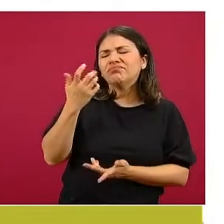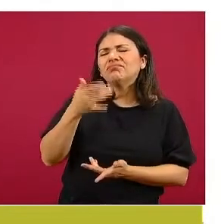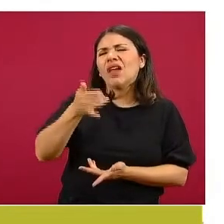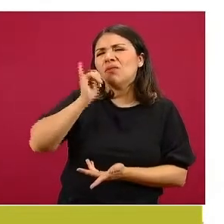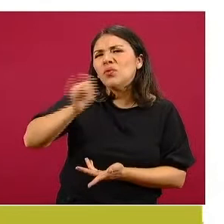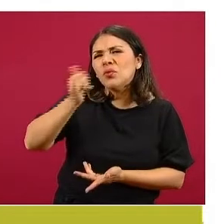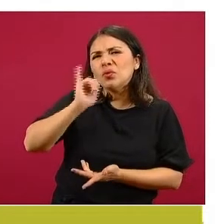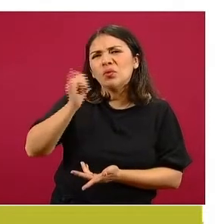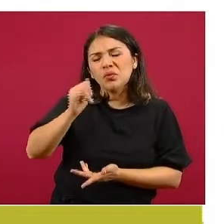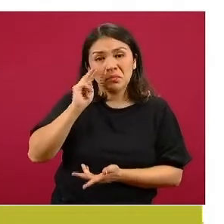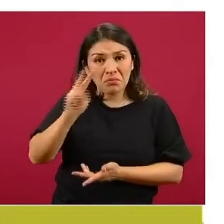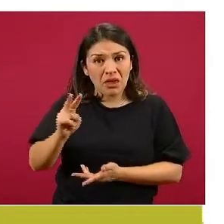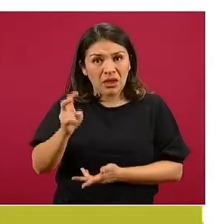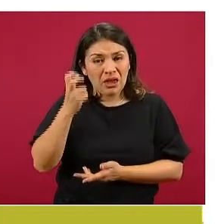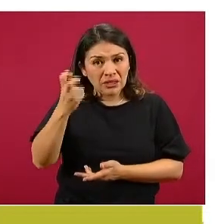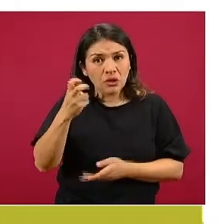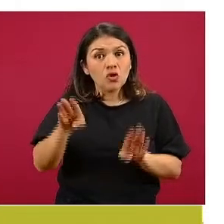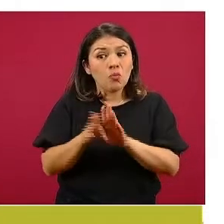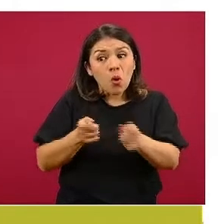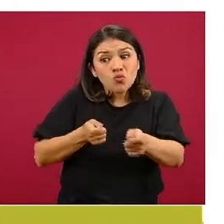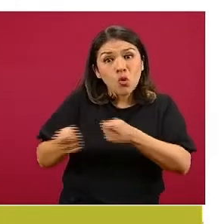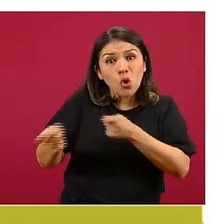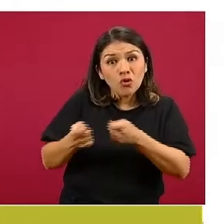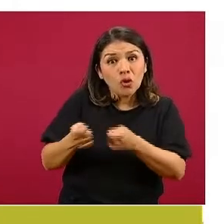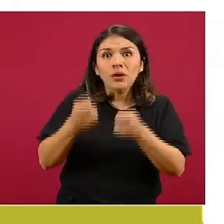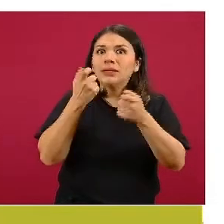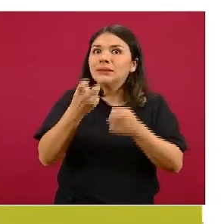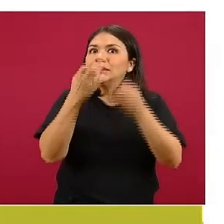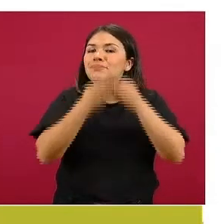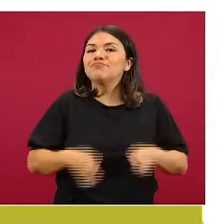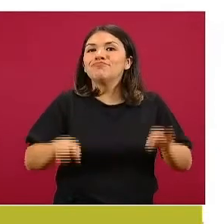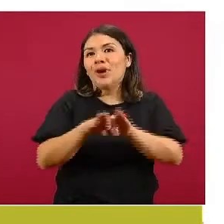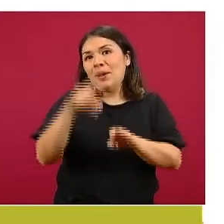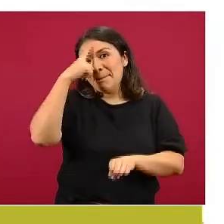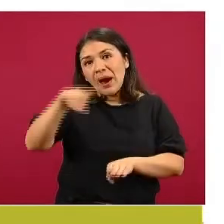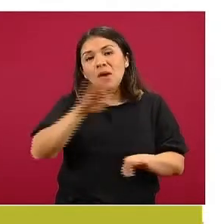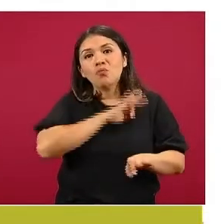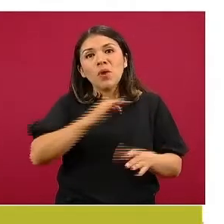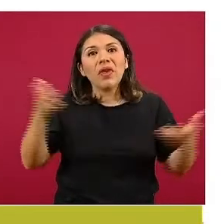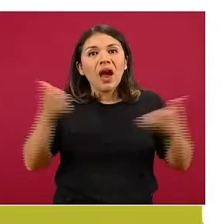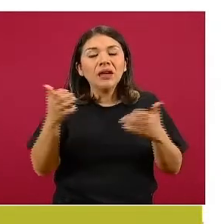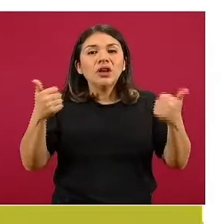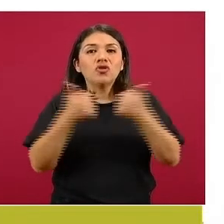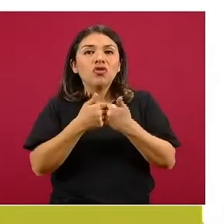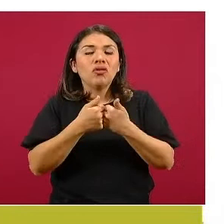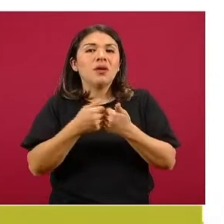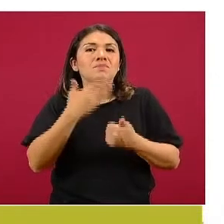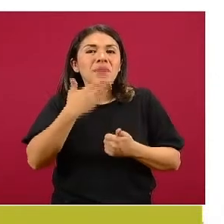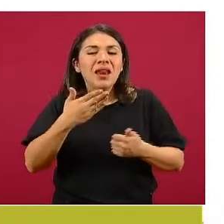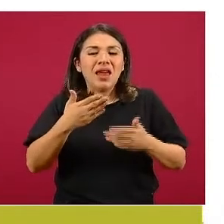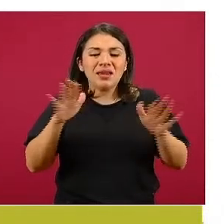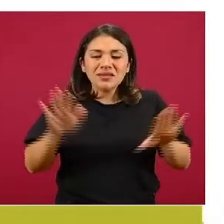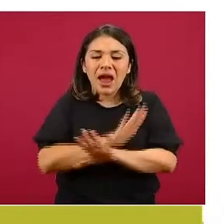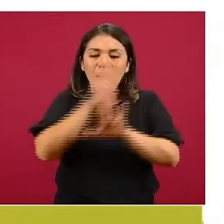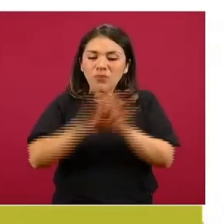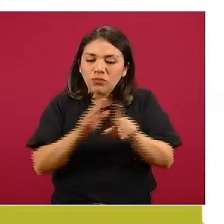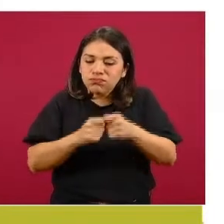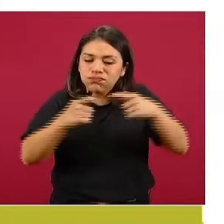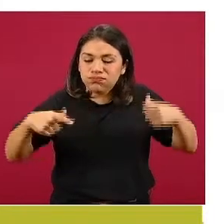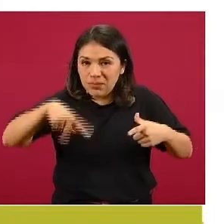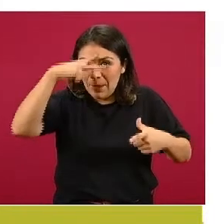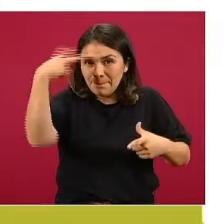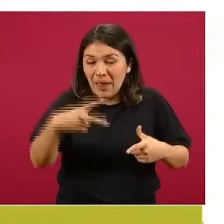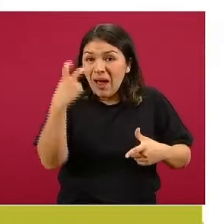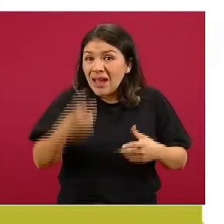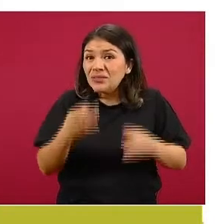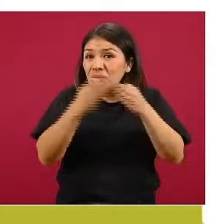son, controlarlos son logros fundamentales para los objetivos del desarrollo sostenible en México. Esto es muy importante porque